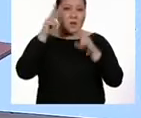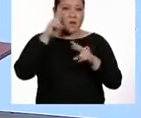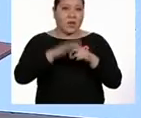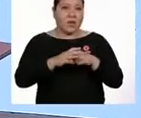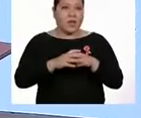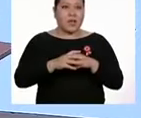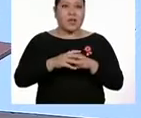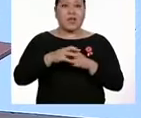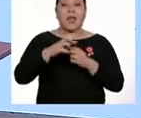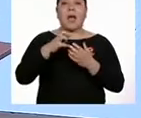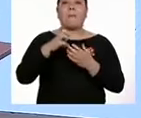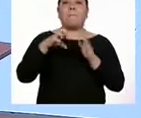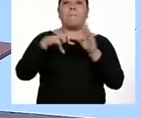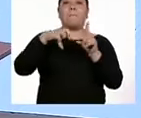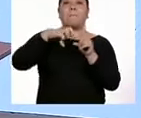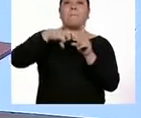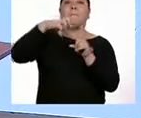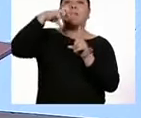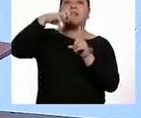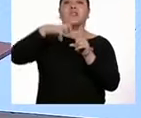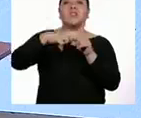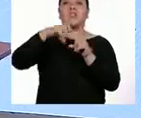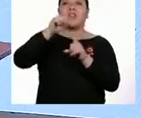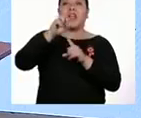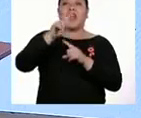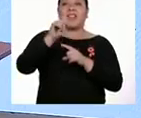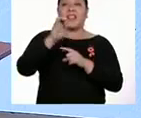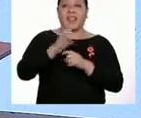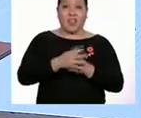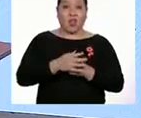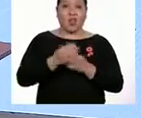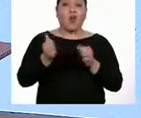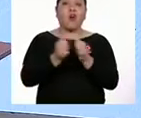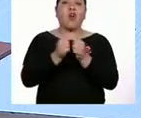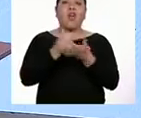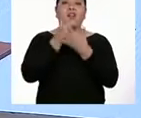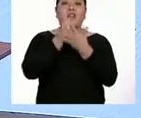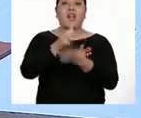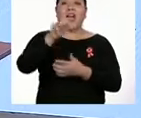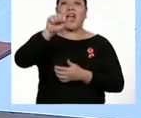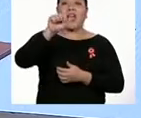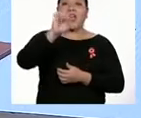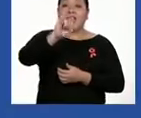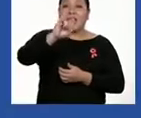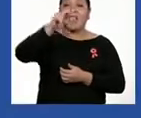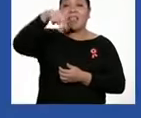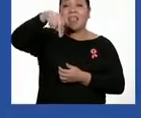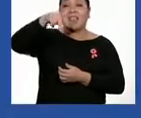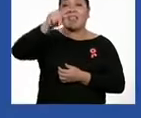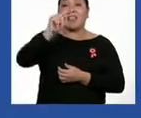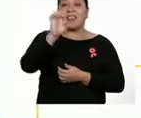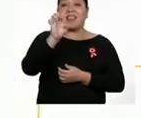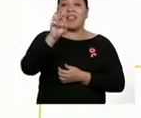presión arterial a través de los intervalos y a reconocer que existen distintos tipos de intervalos.